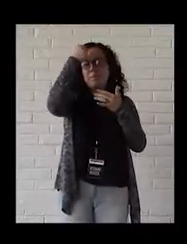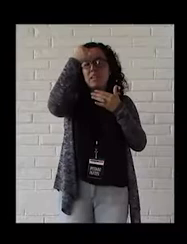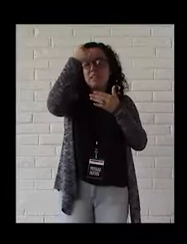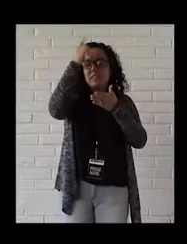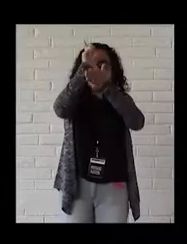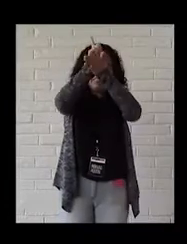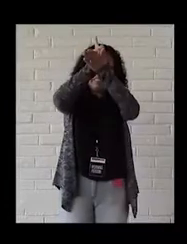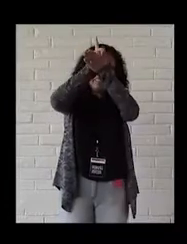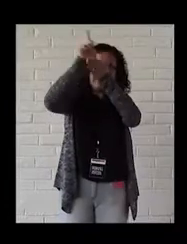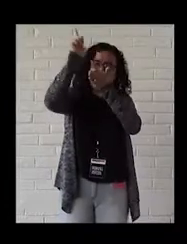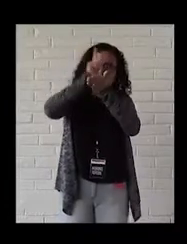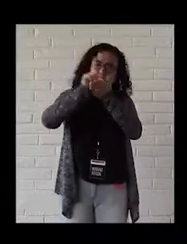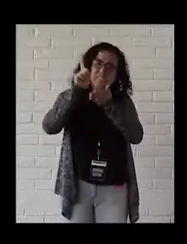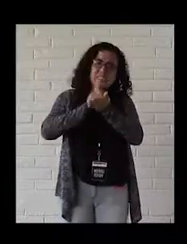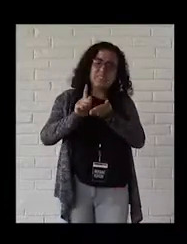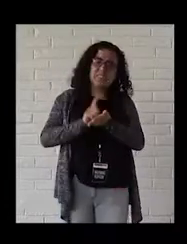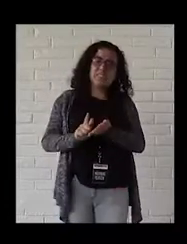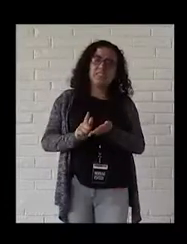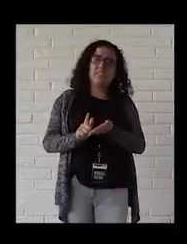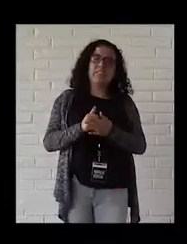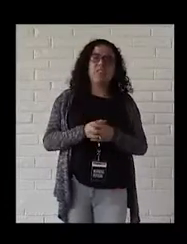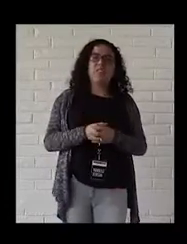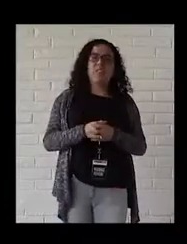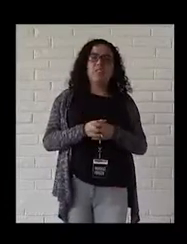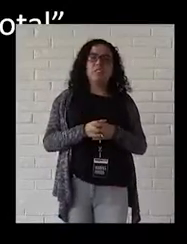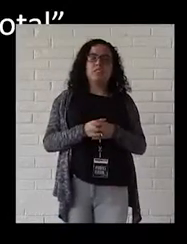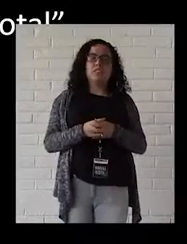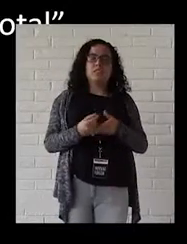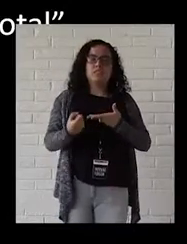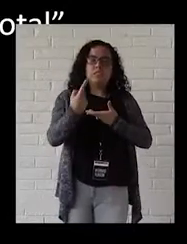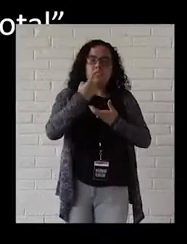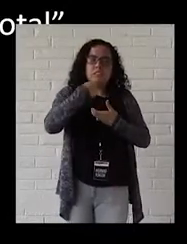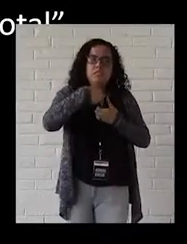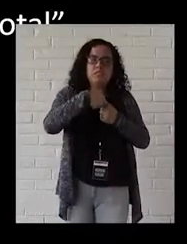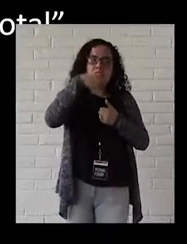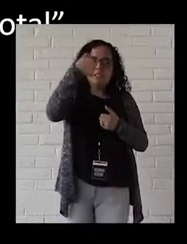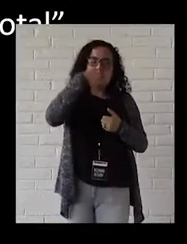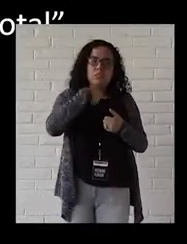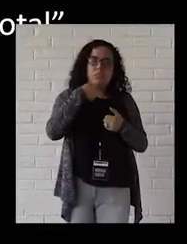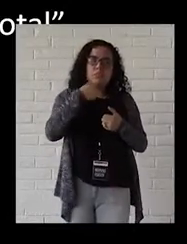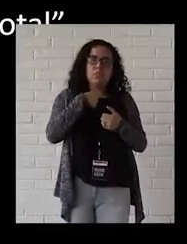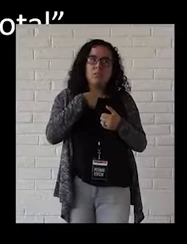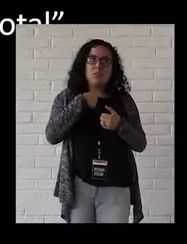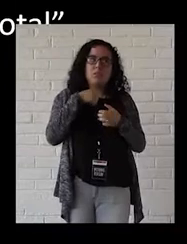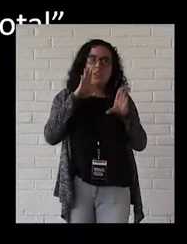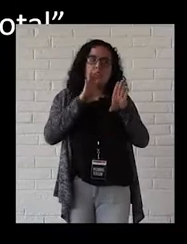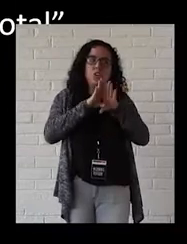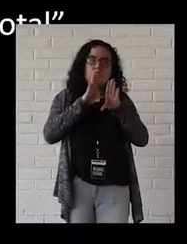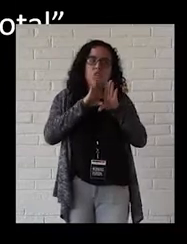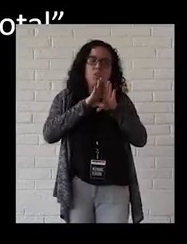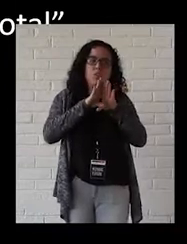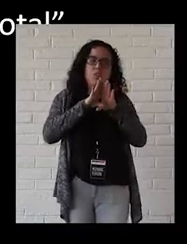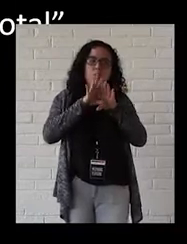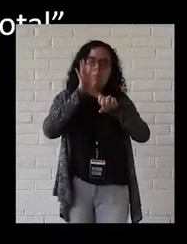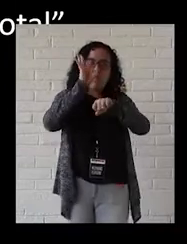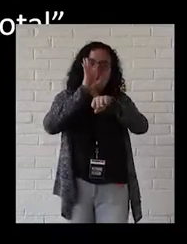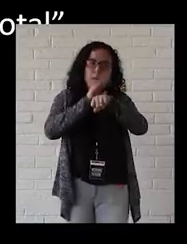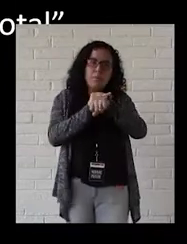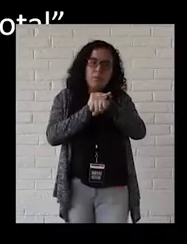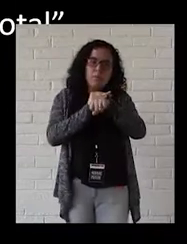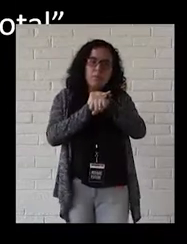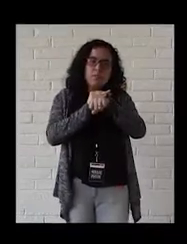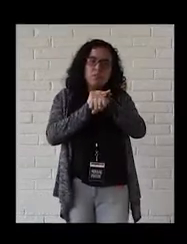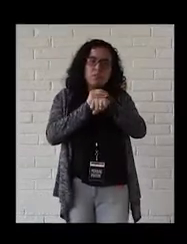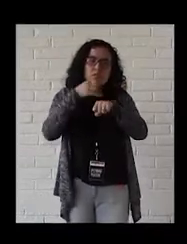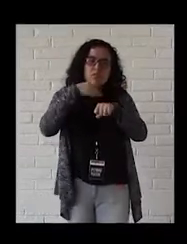empecé a encontrar un espacio adentro de mí, un espacio que permite que todo sea. Es un poco